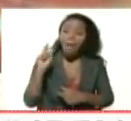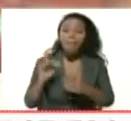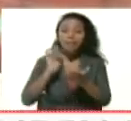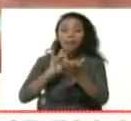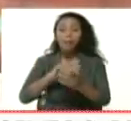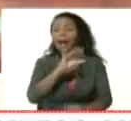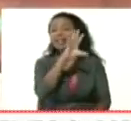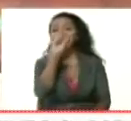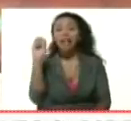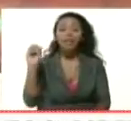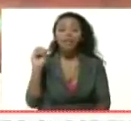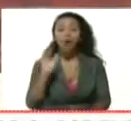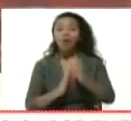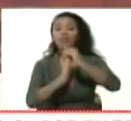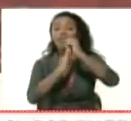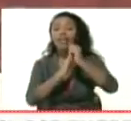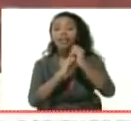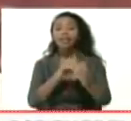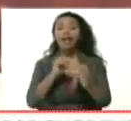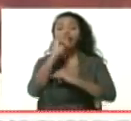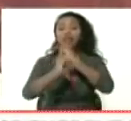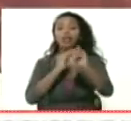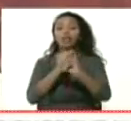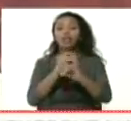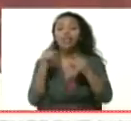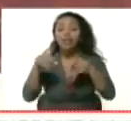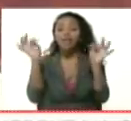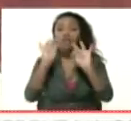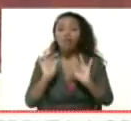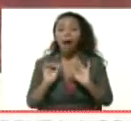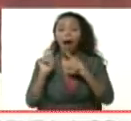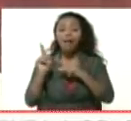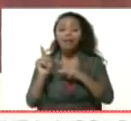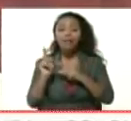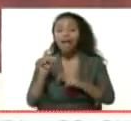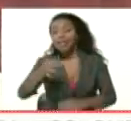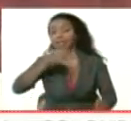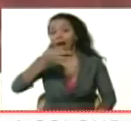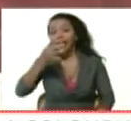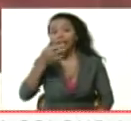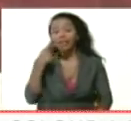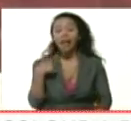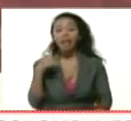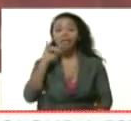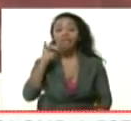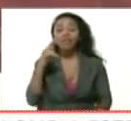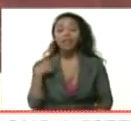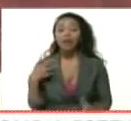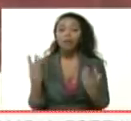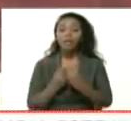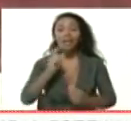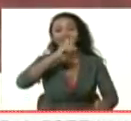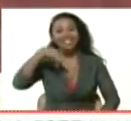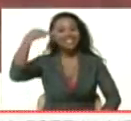de 500 delegados internacionales. De esta manera le damos inicio a la emisión vespertina de la noticia. Les acompaña